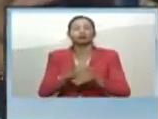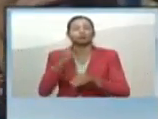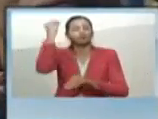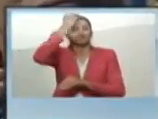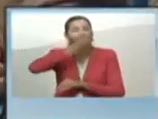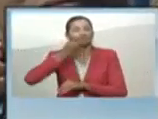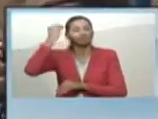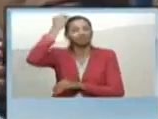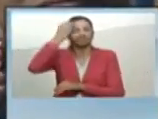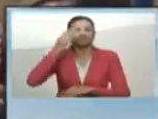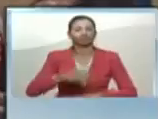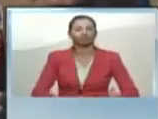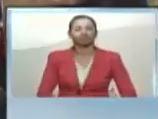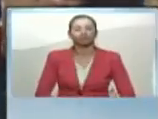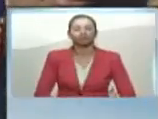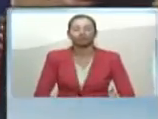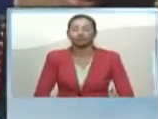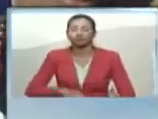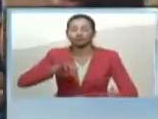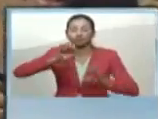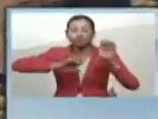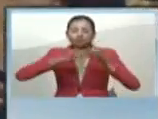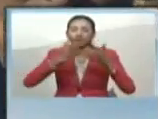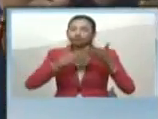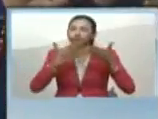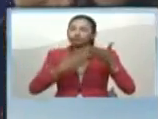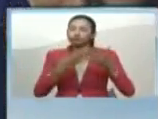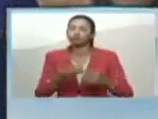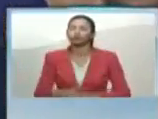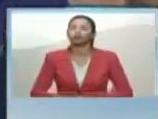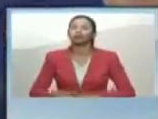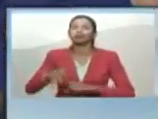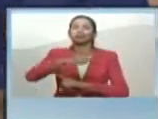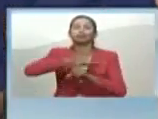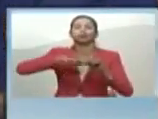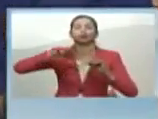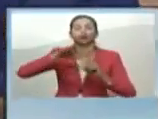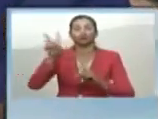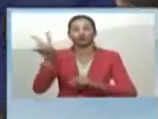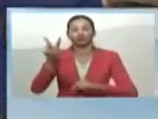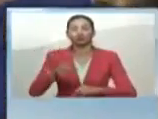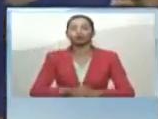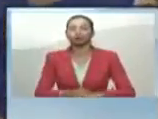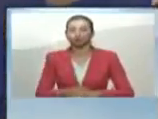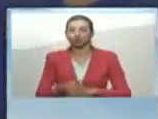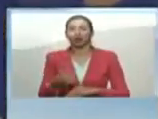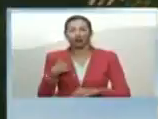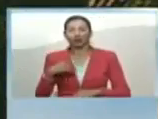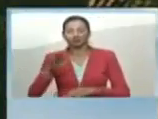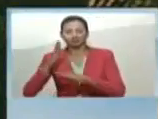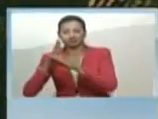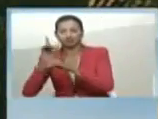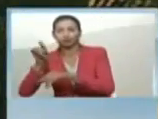analizando y revisando la situación que estamos viviendo. Yo he leído, fíjate, Marielena,